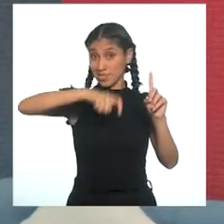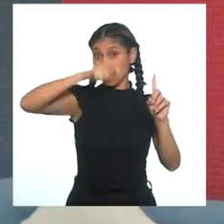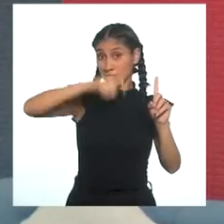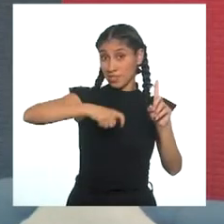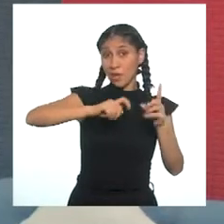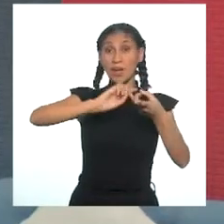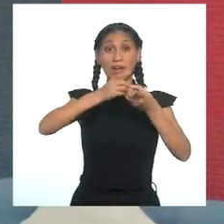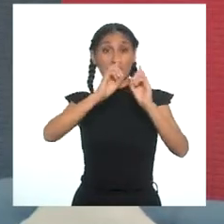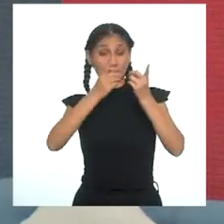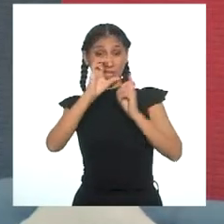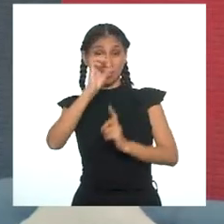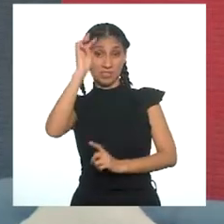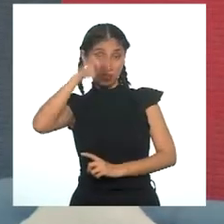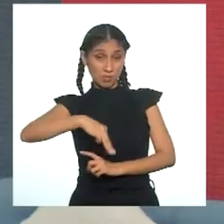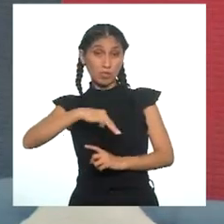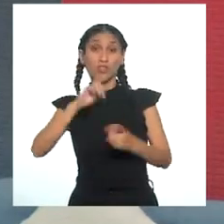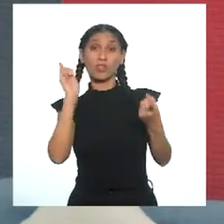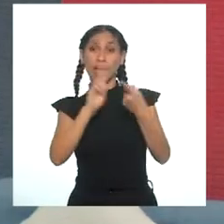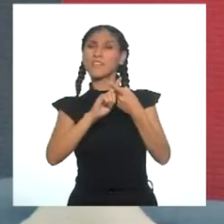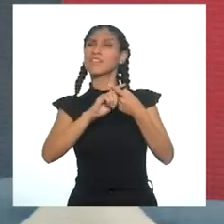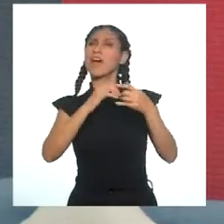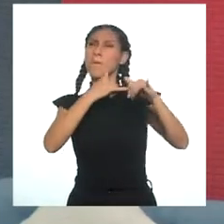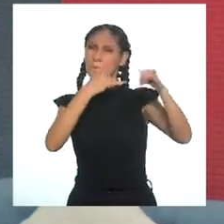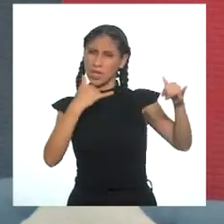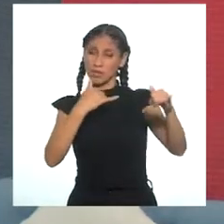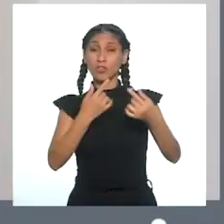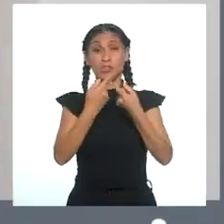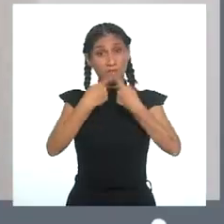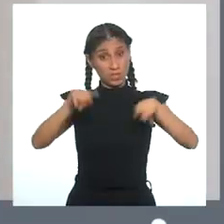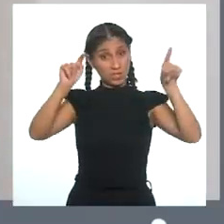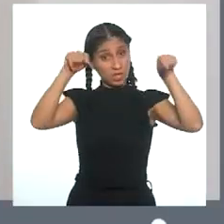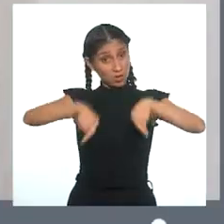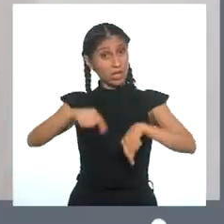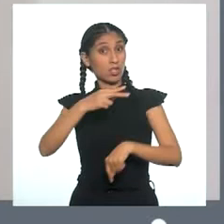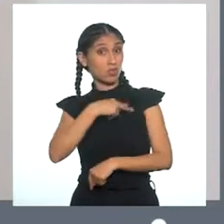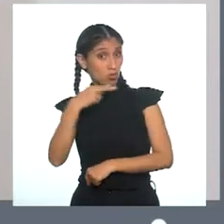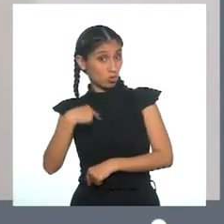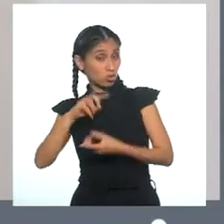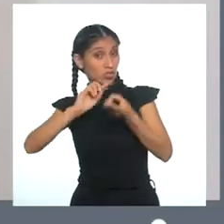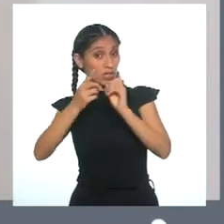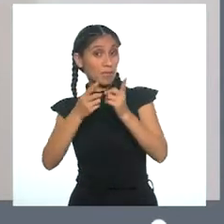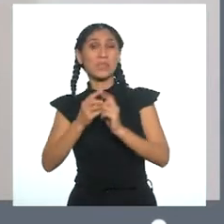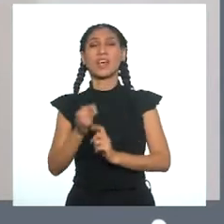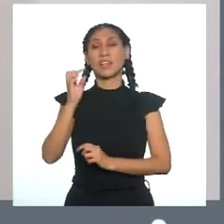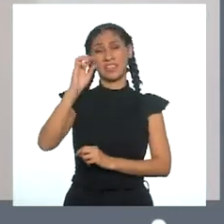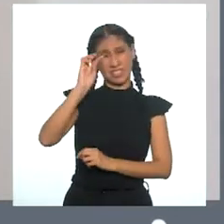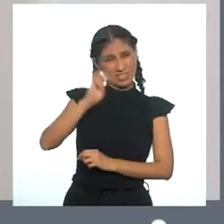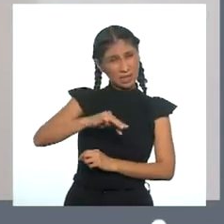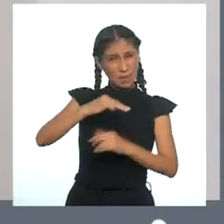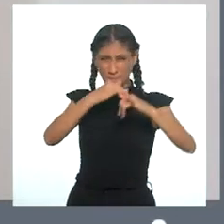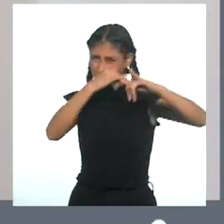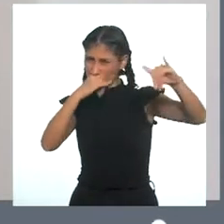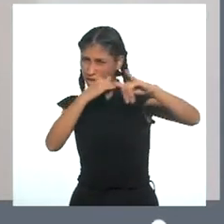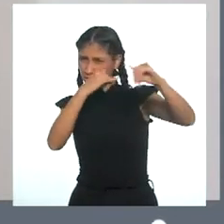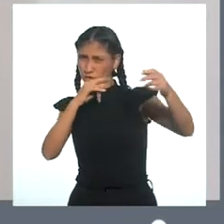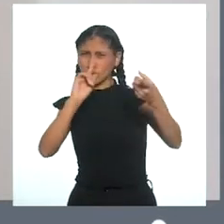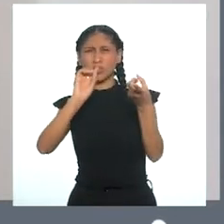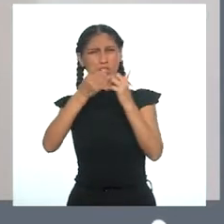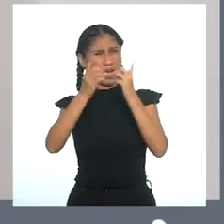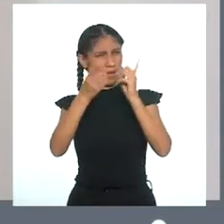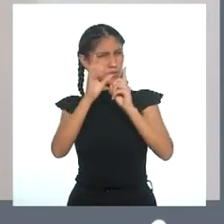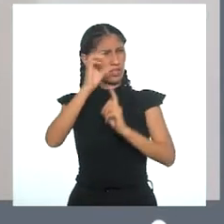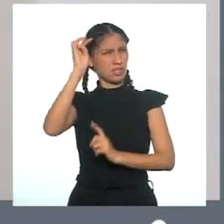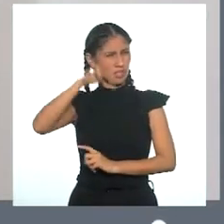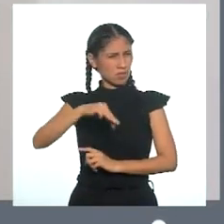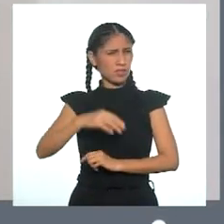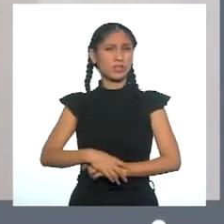ahora necesitamos pasar de centímetros cuadrados a metros cuadrados. Ah, ya. Es como que le estuviéramos aplicando el cuadrado